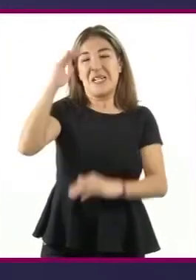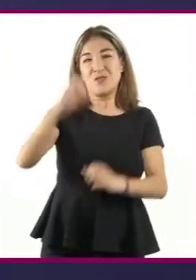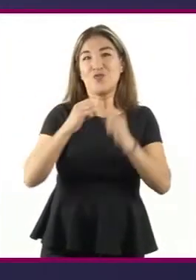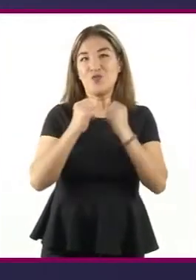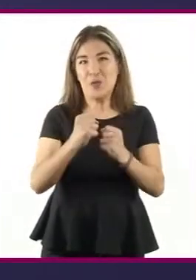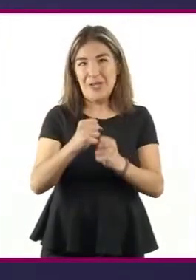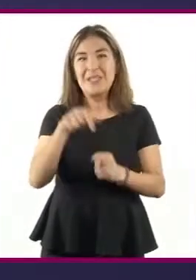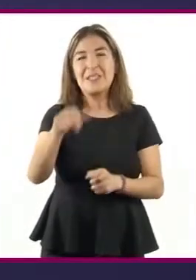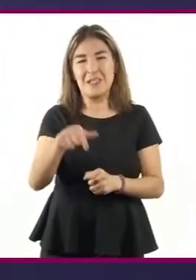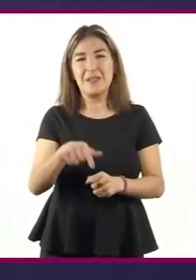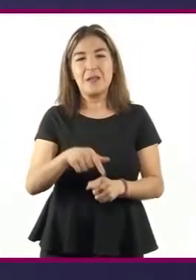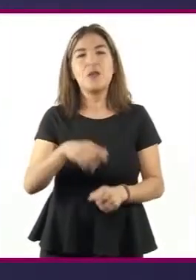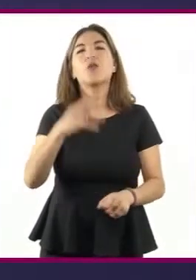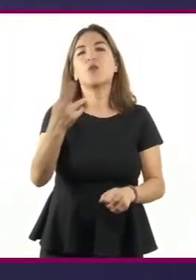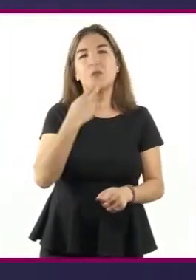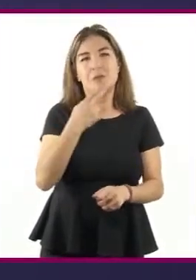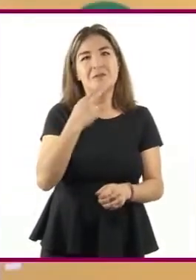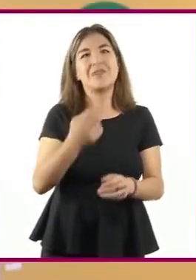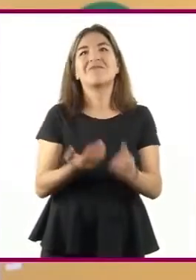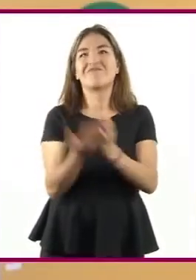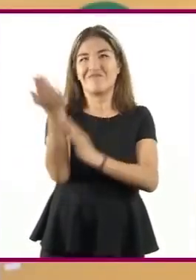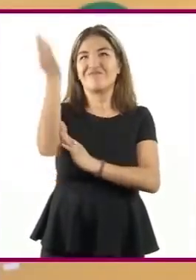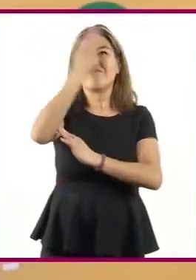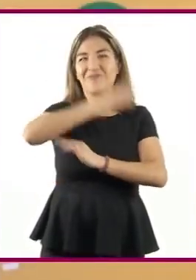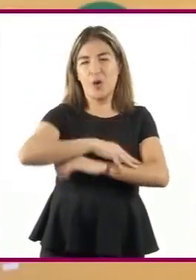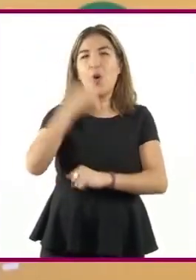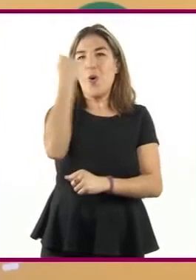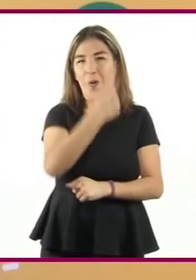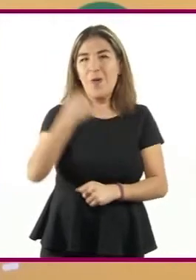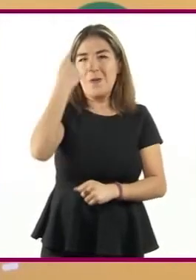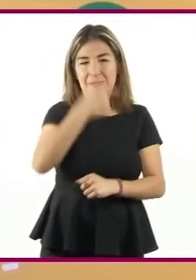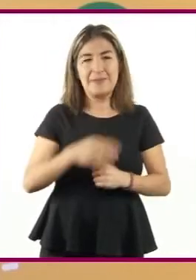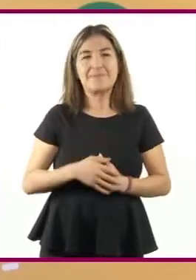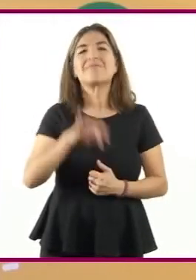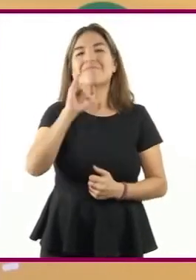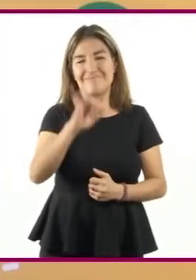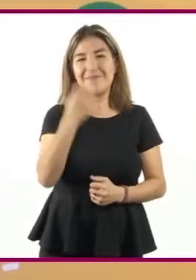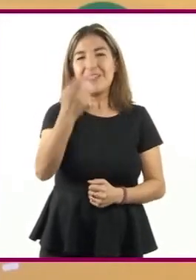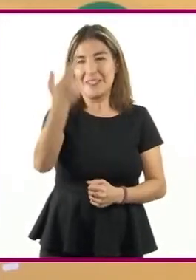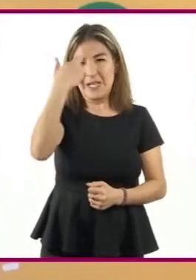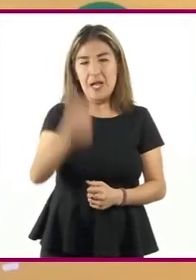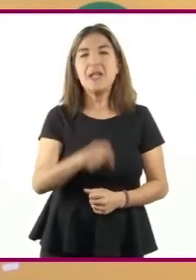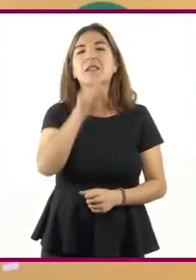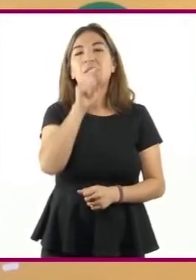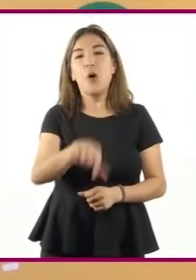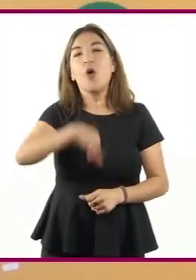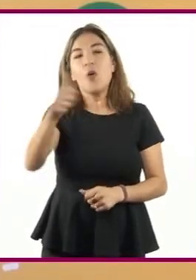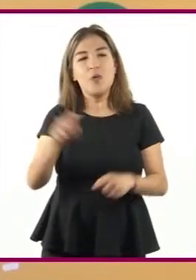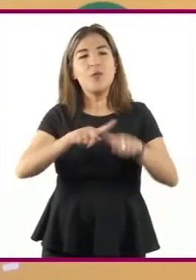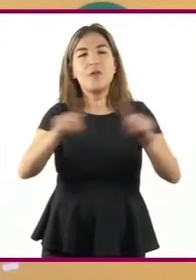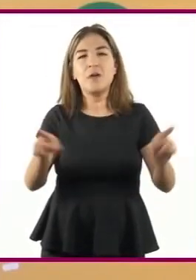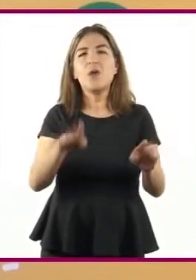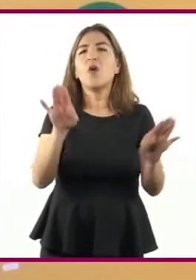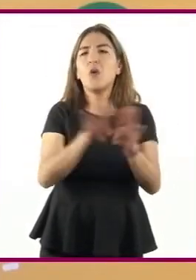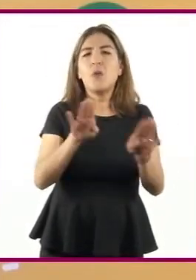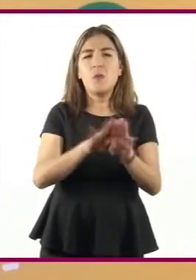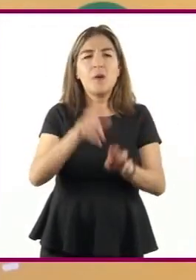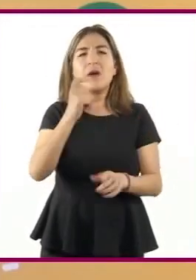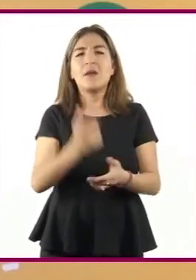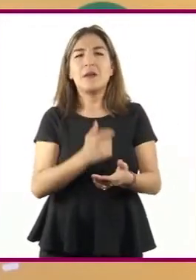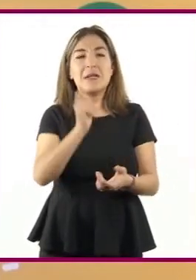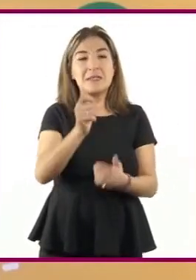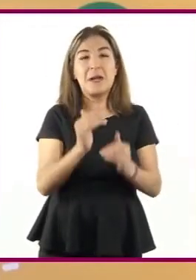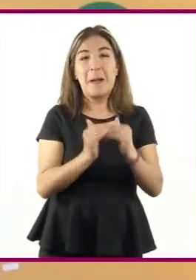además funcionan muchas horas al día. Tienes toda la razón. Además, la diferencia en las tarifas solo se aplica en los